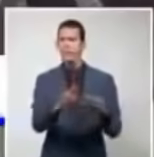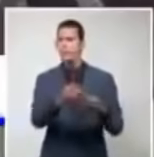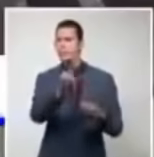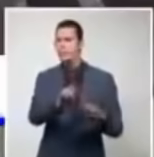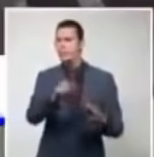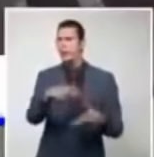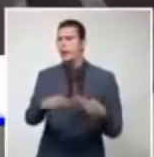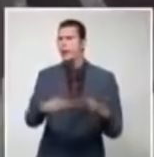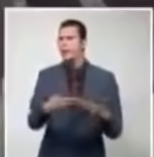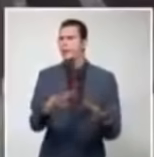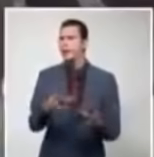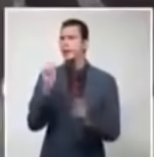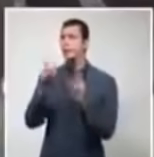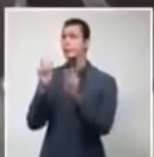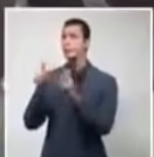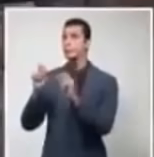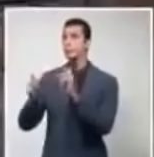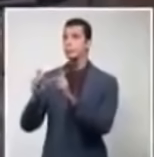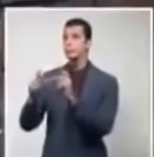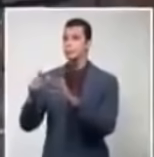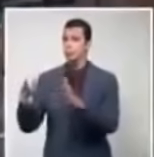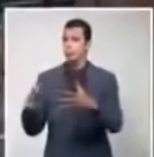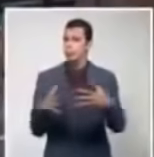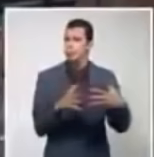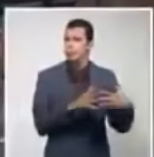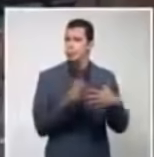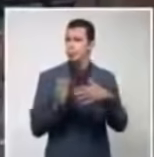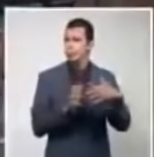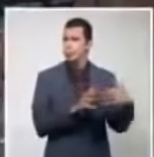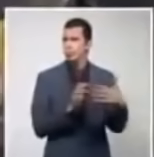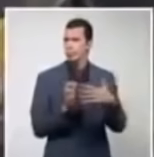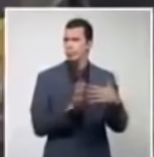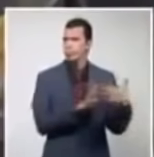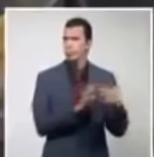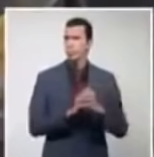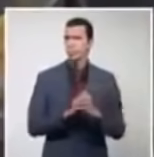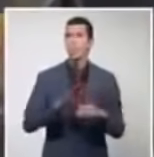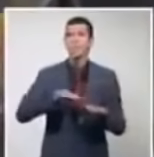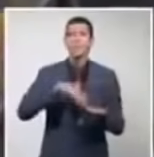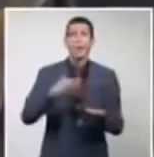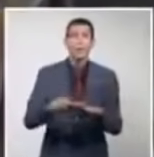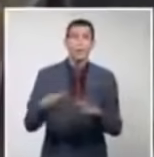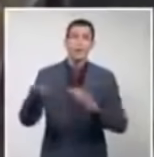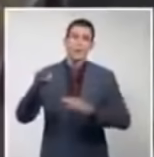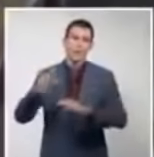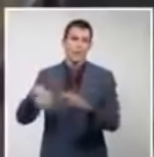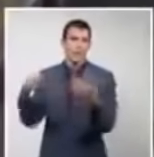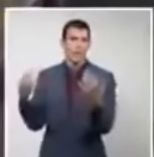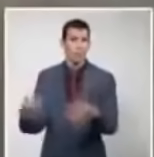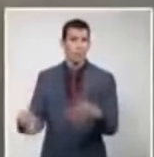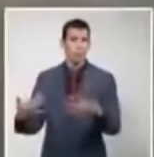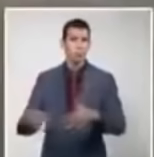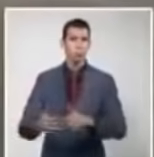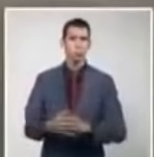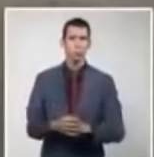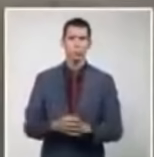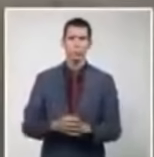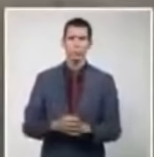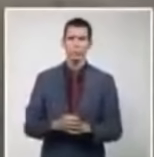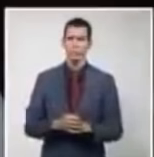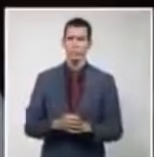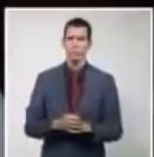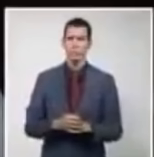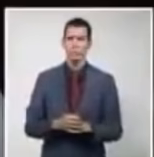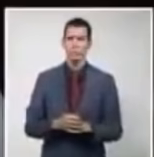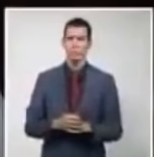de recepción y venta de algunas mercancías que se están afectando hoy en las tiendas para la distribución a